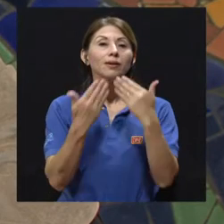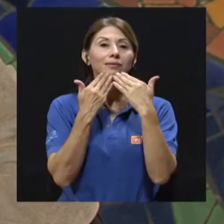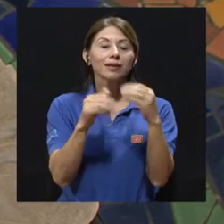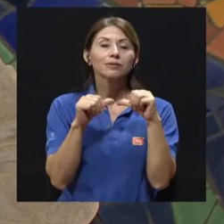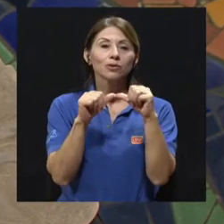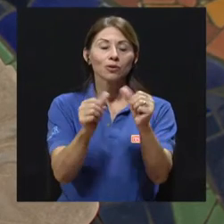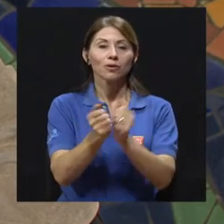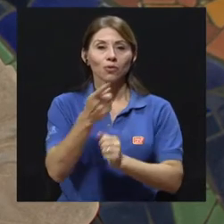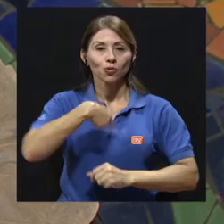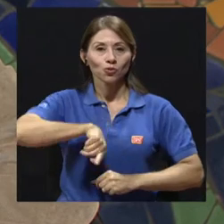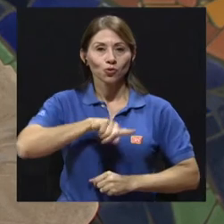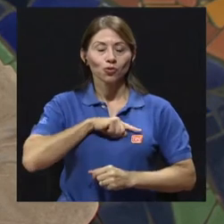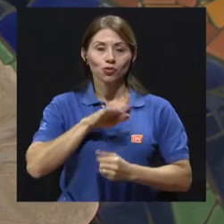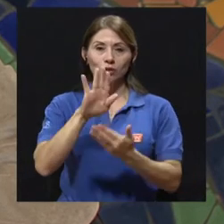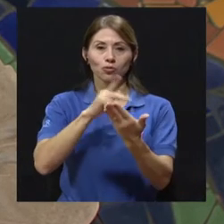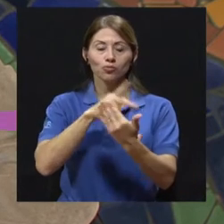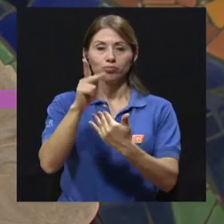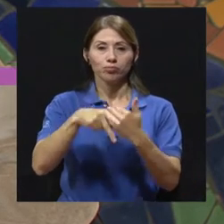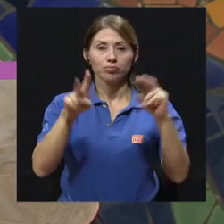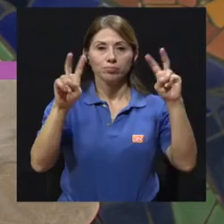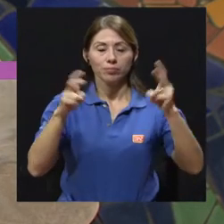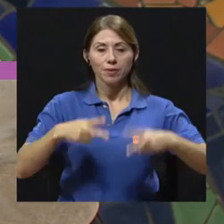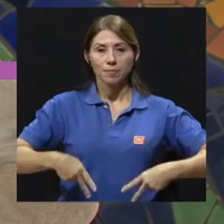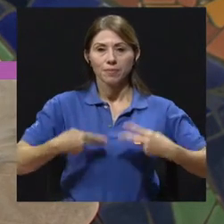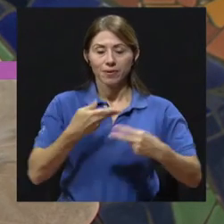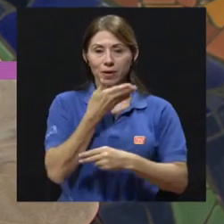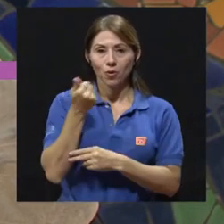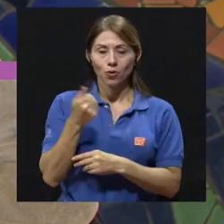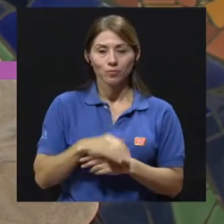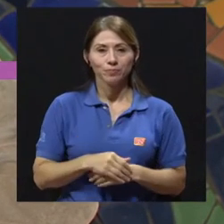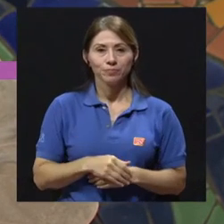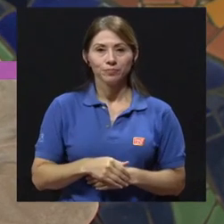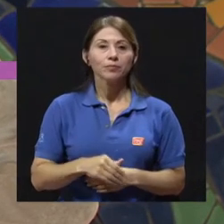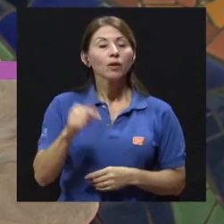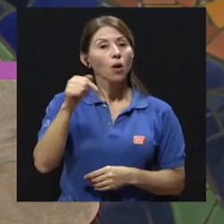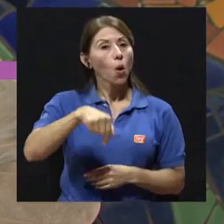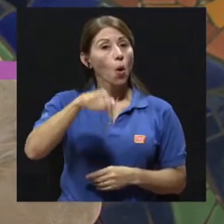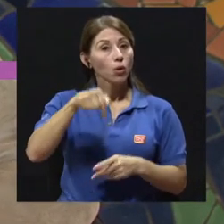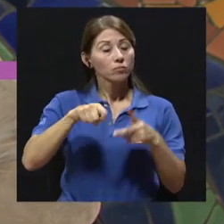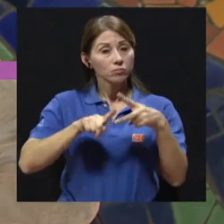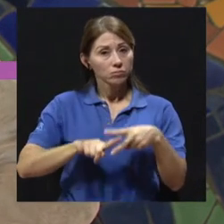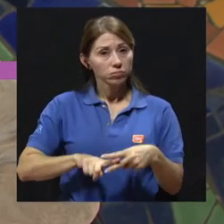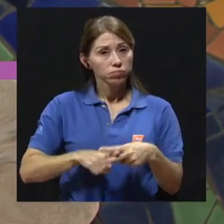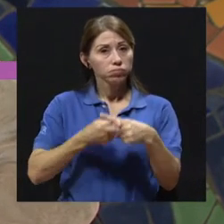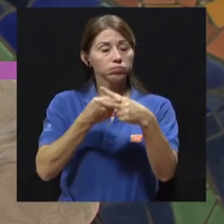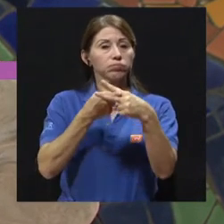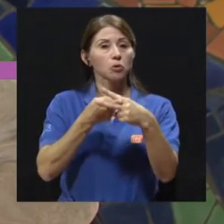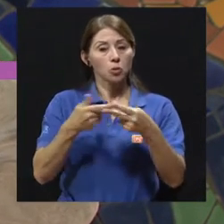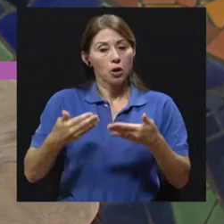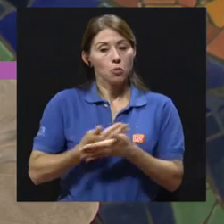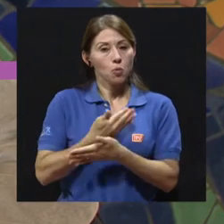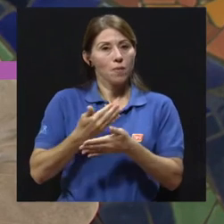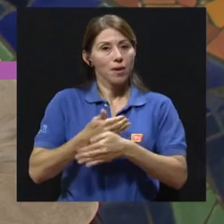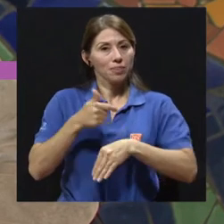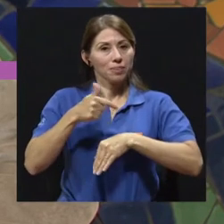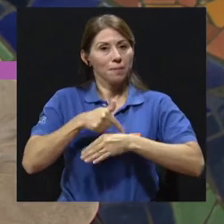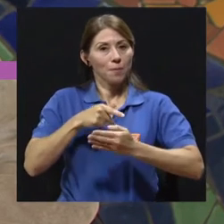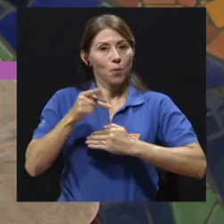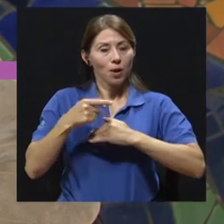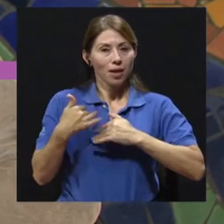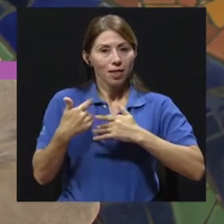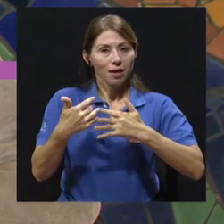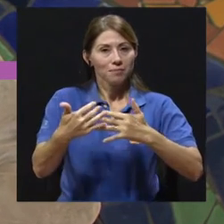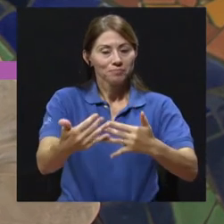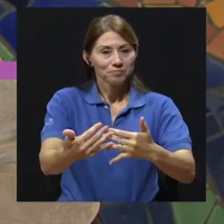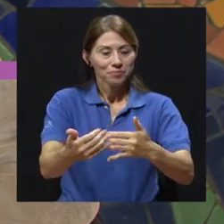Muchas gracias por continuar con nosotros en su telerrevista Vivir Mejor. El día de hoy estamos iniciando una nueva temporada y